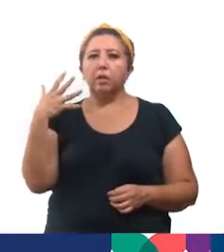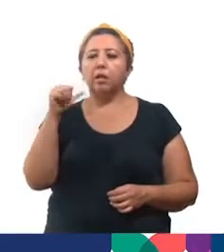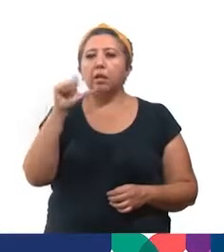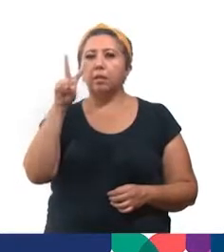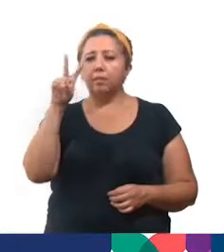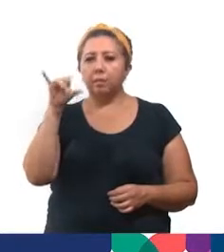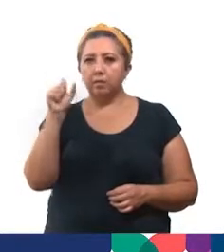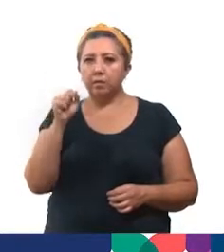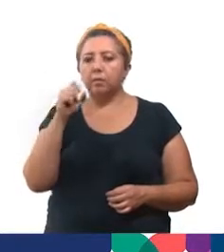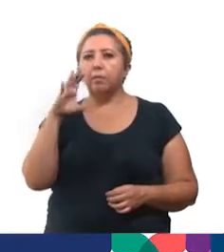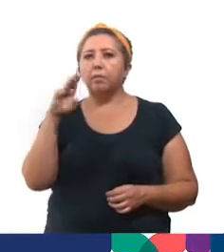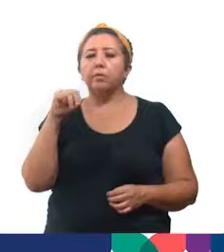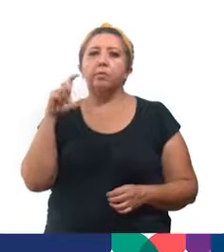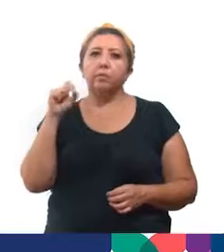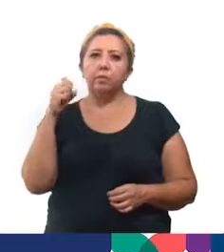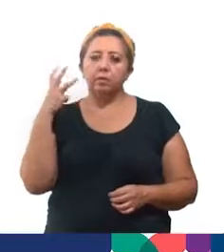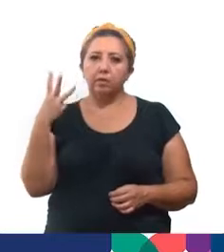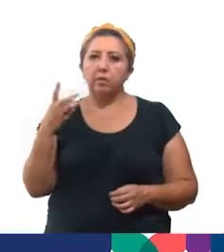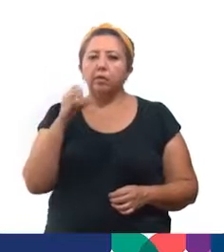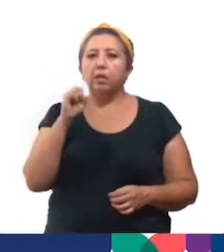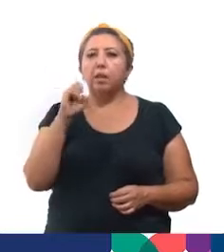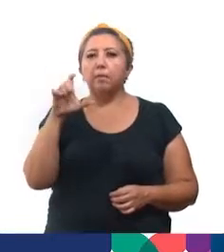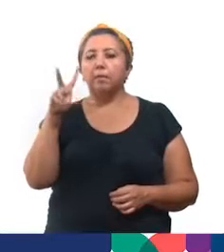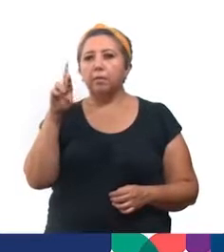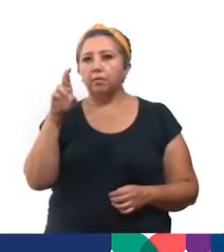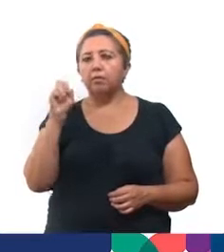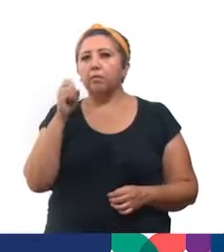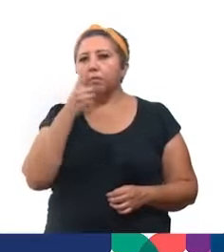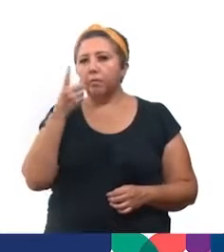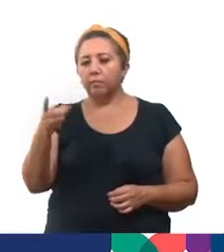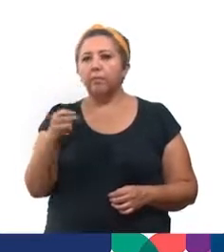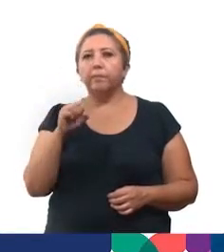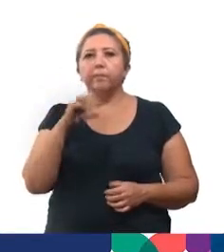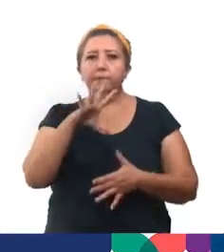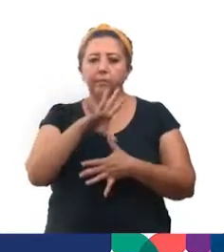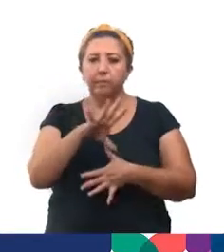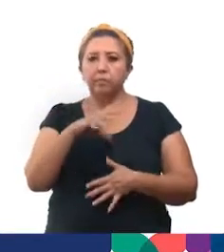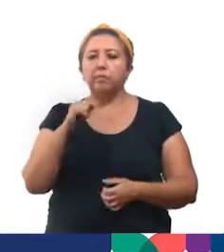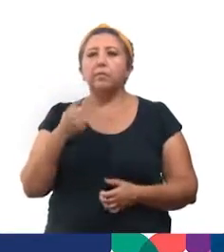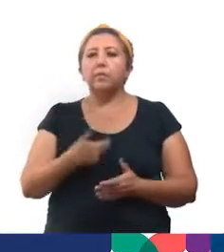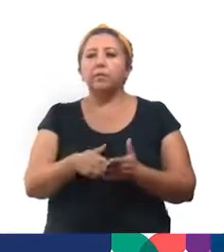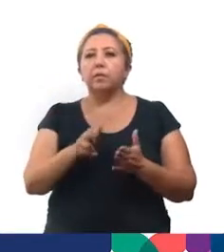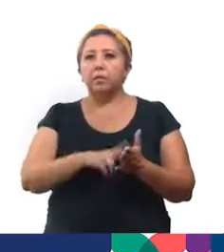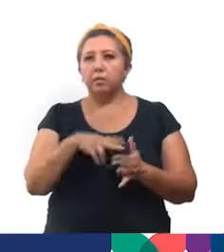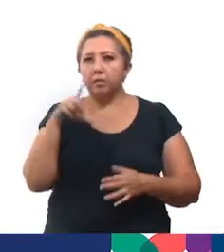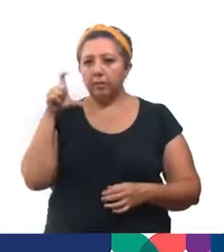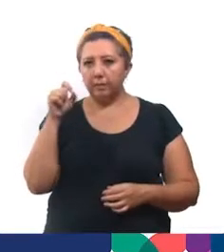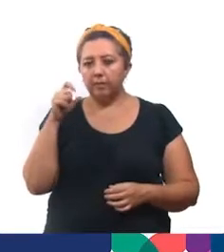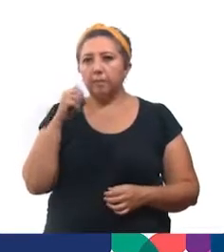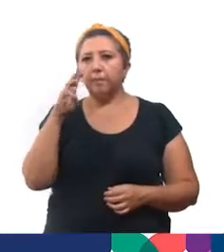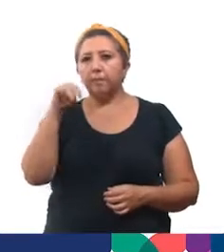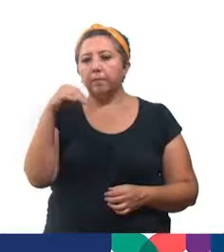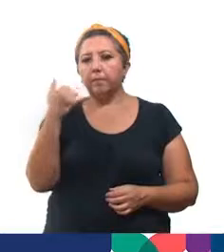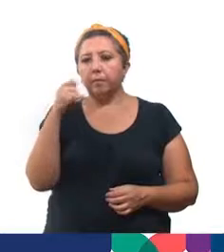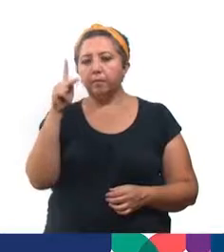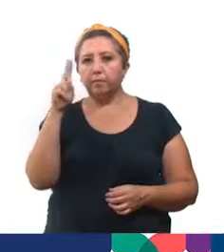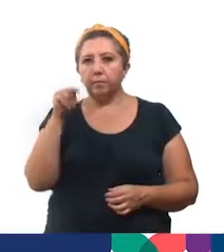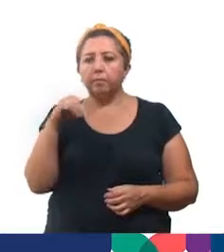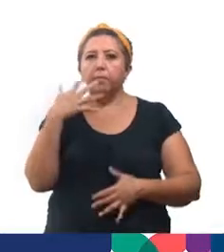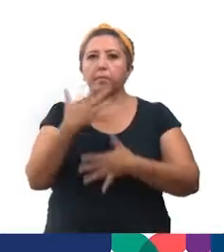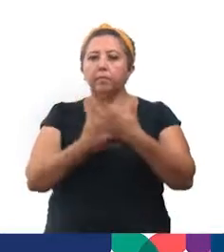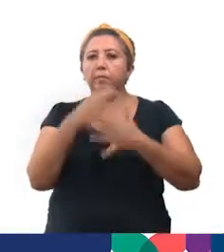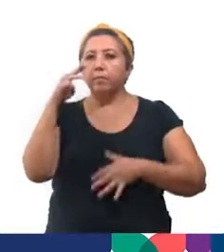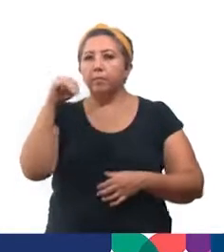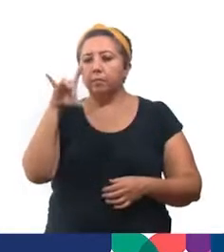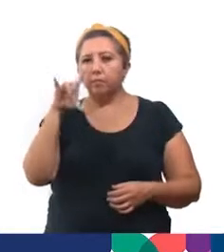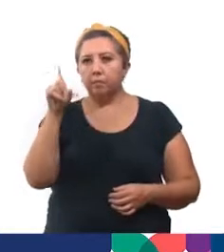Ávila Camacho 23, Salvador Alvarado Oriente 22, Las Américas y los Héroes 20, Mayapán 15, Emiliano